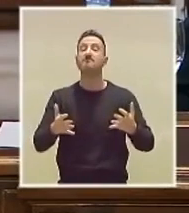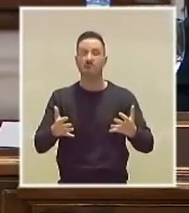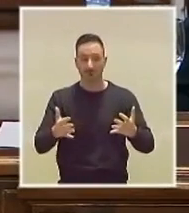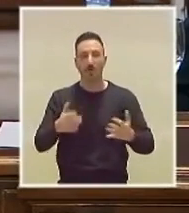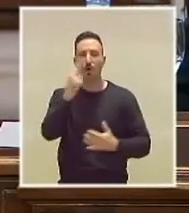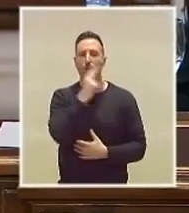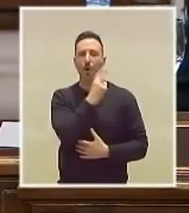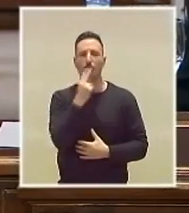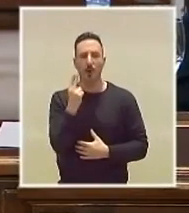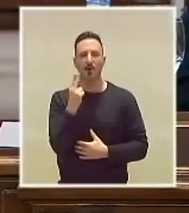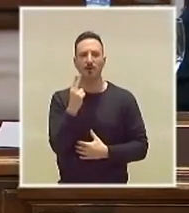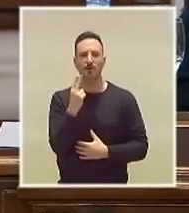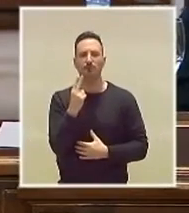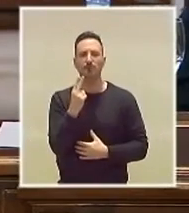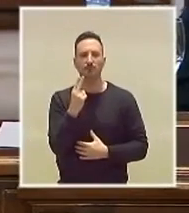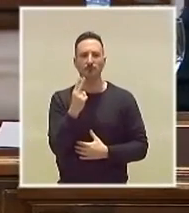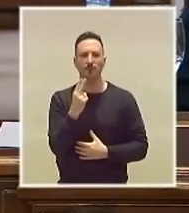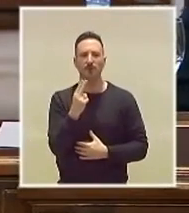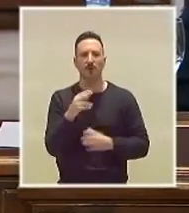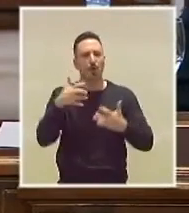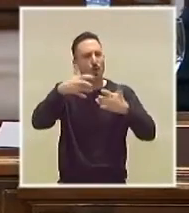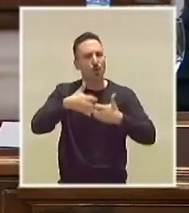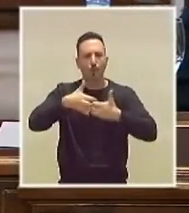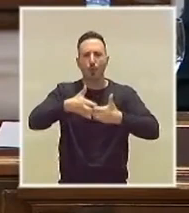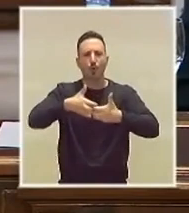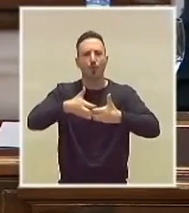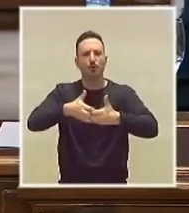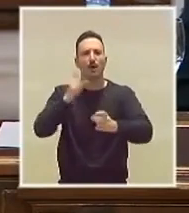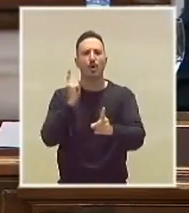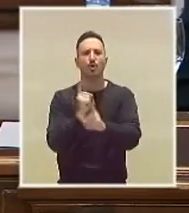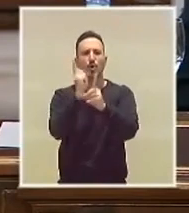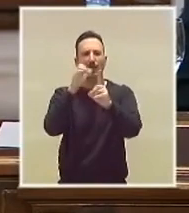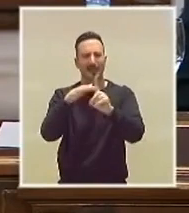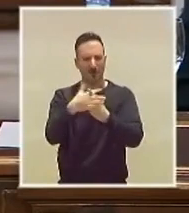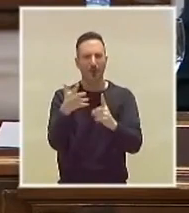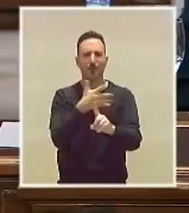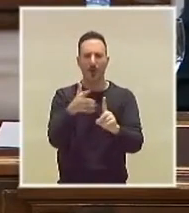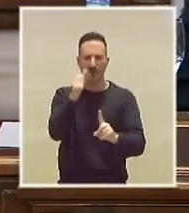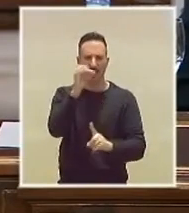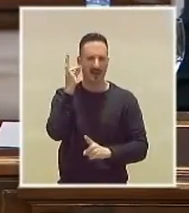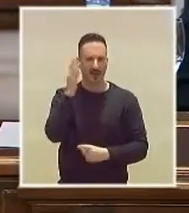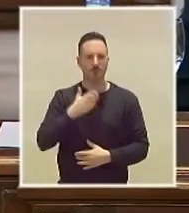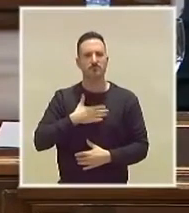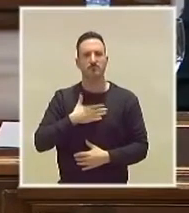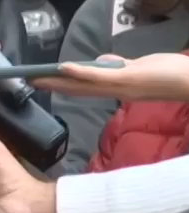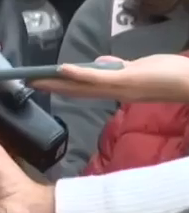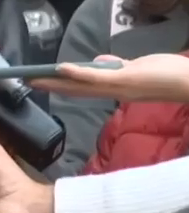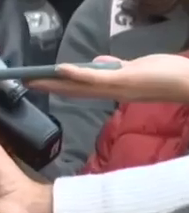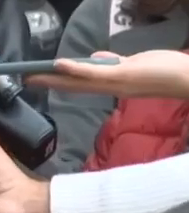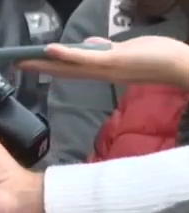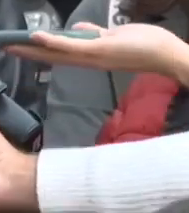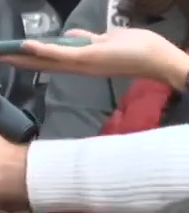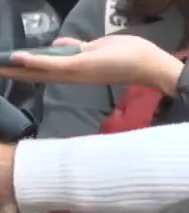comprometida de manera absoluta en la lucha contra este terrible fenómeno. Este es el compromiso del Consejo del Poder Judicial.